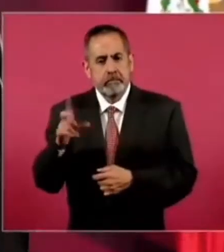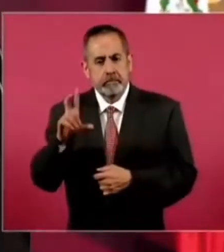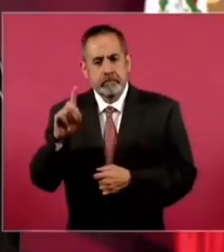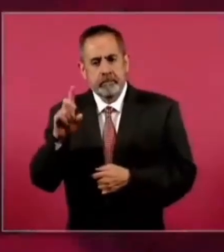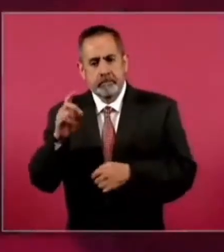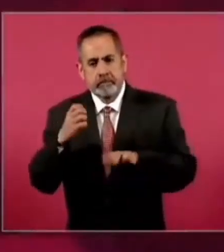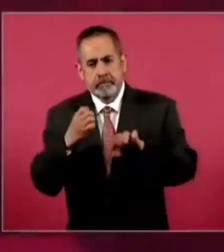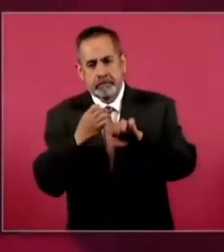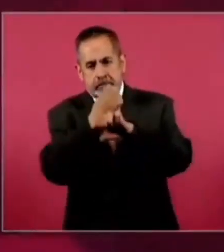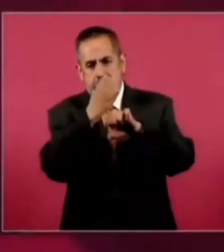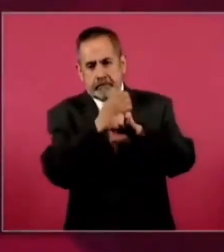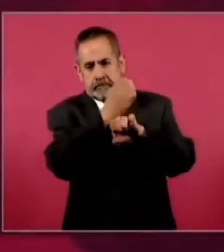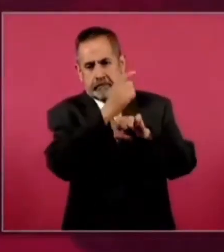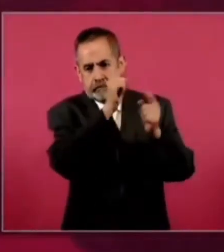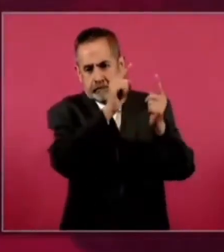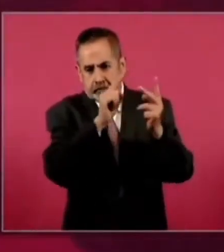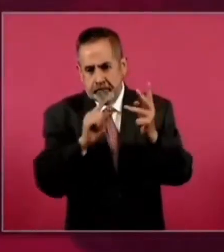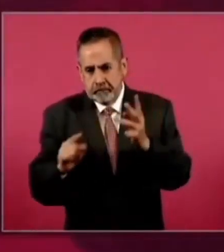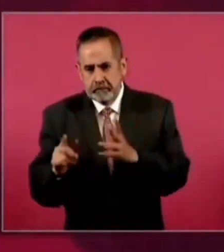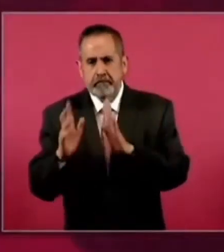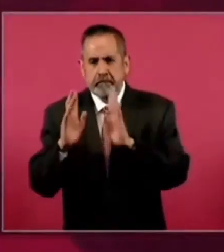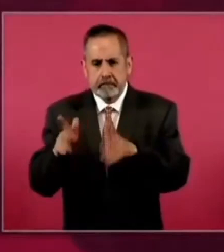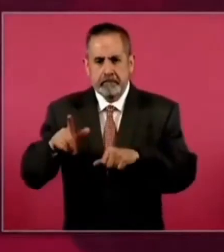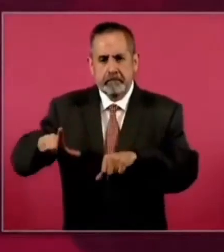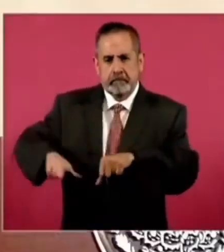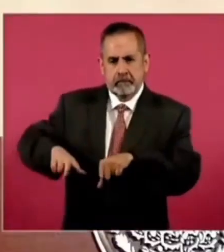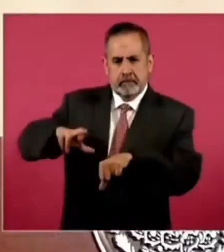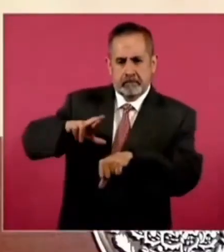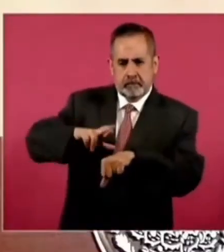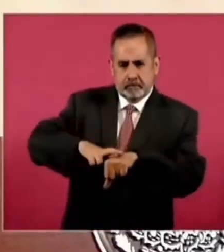estados los gobernadores